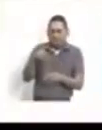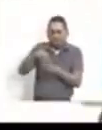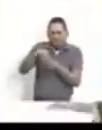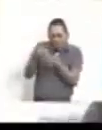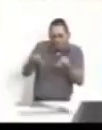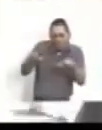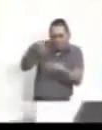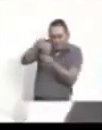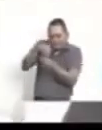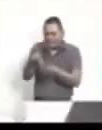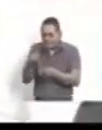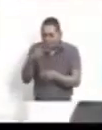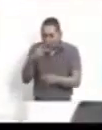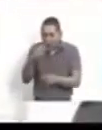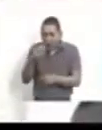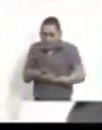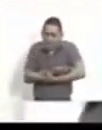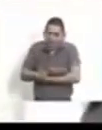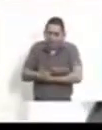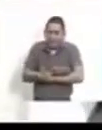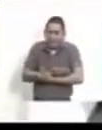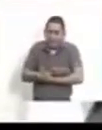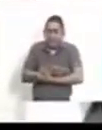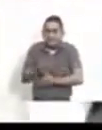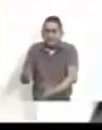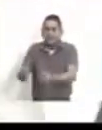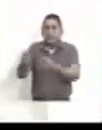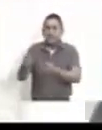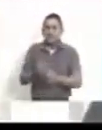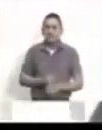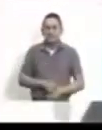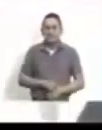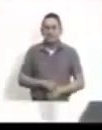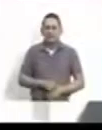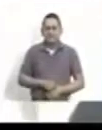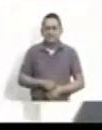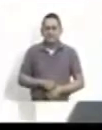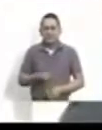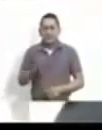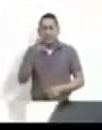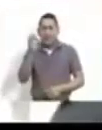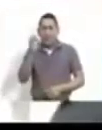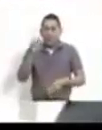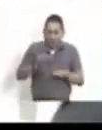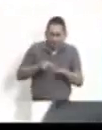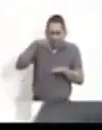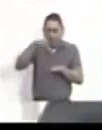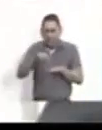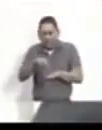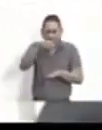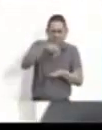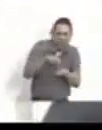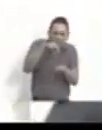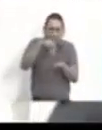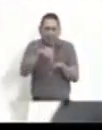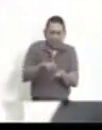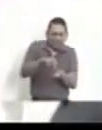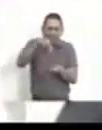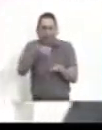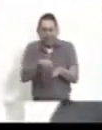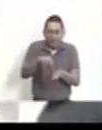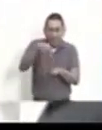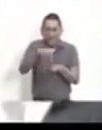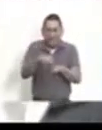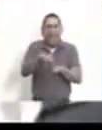nacido. Cuando saltaban las piedras, dos señores que estaban heridos me llamaron para